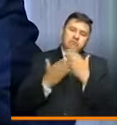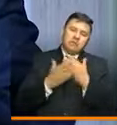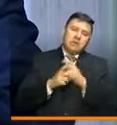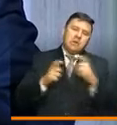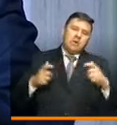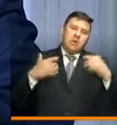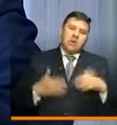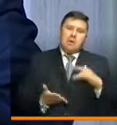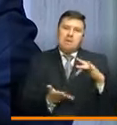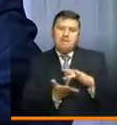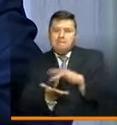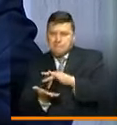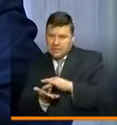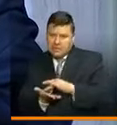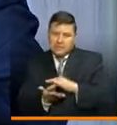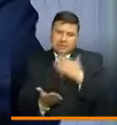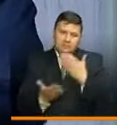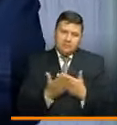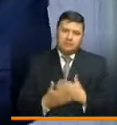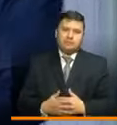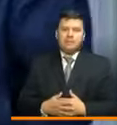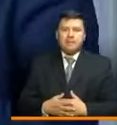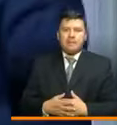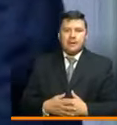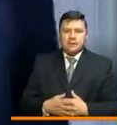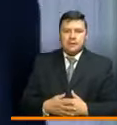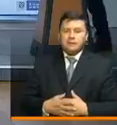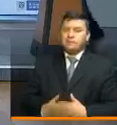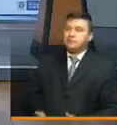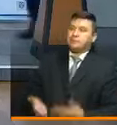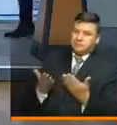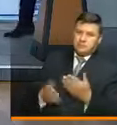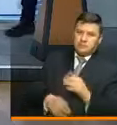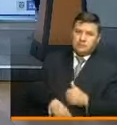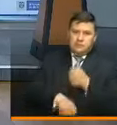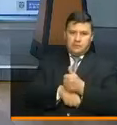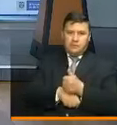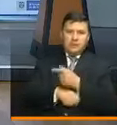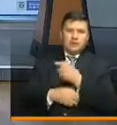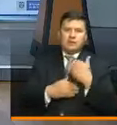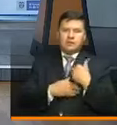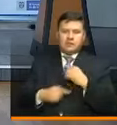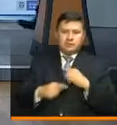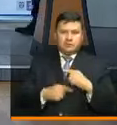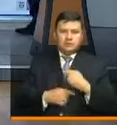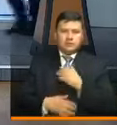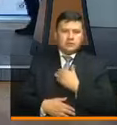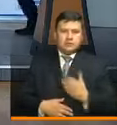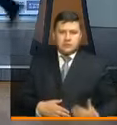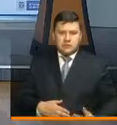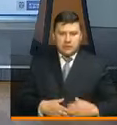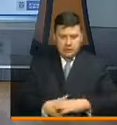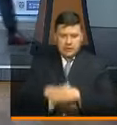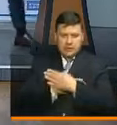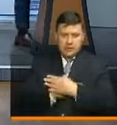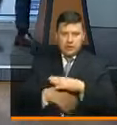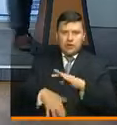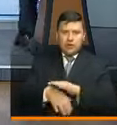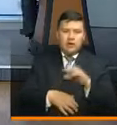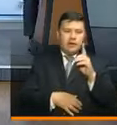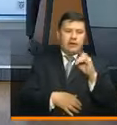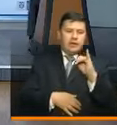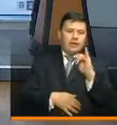sido partícipes en el mismo. Le damos la palabra al director del Departamento Administrativo de la Presidencia de la República, doctor